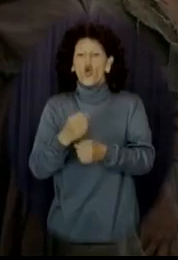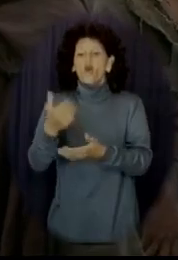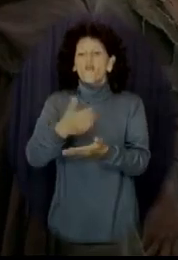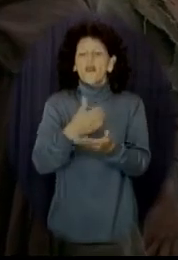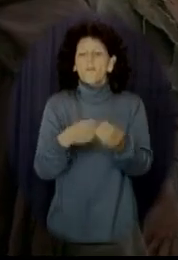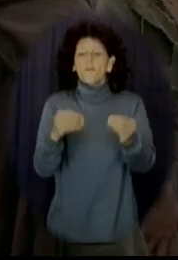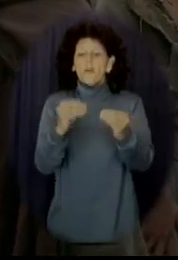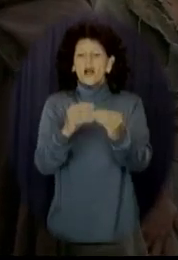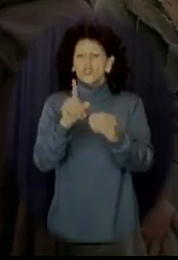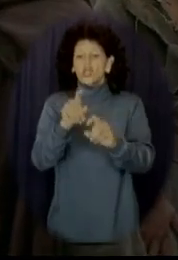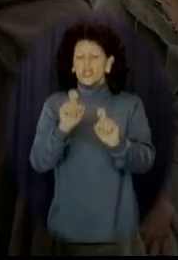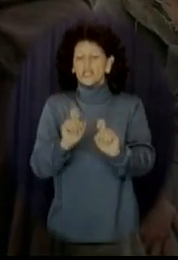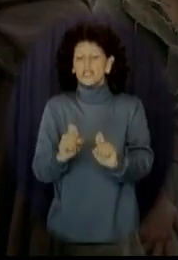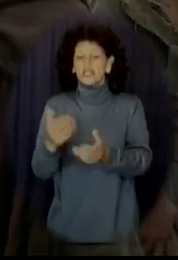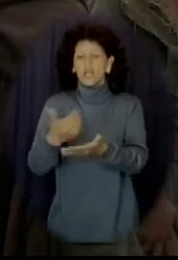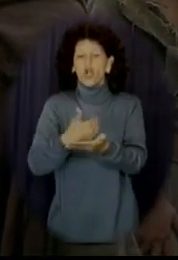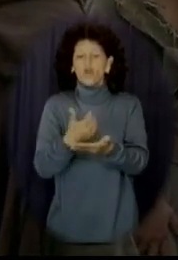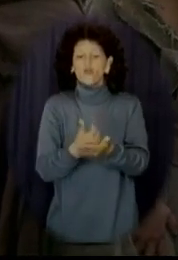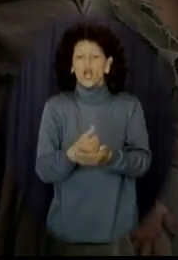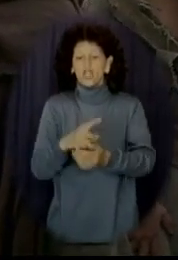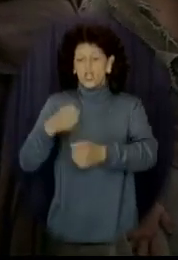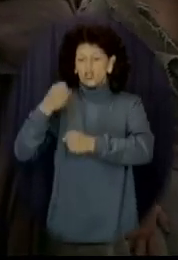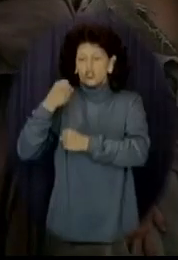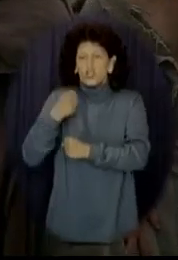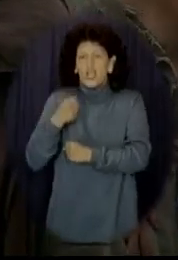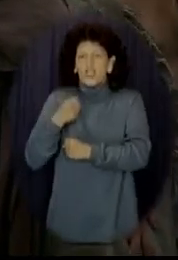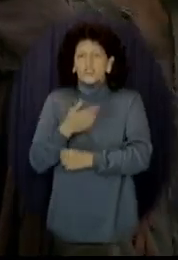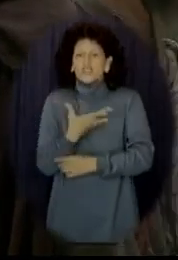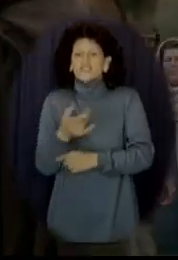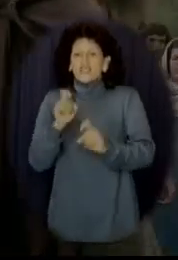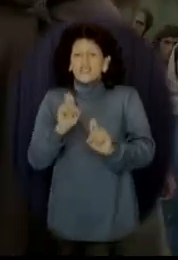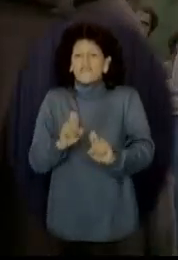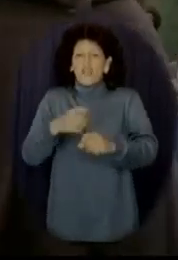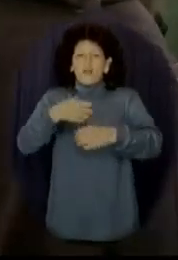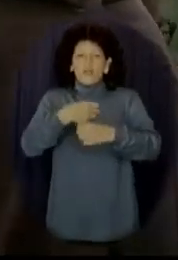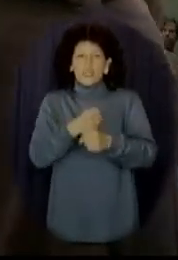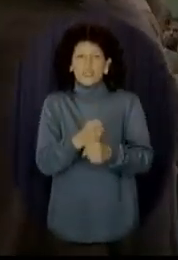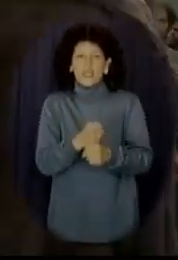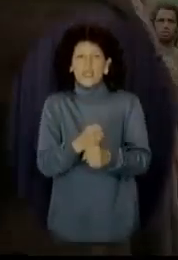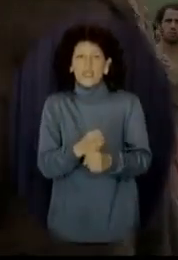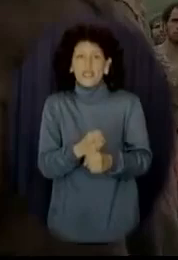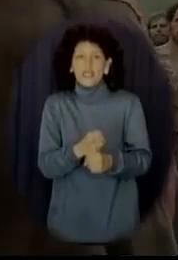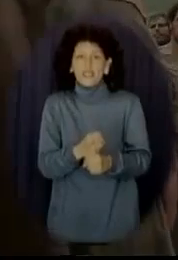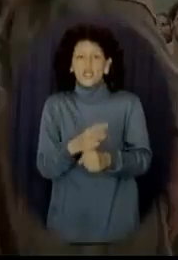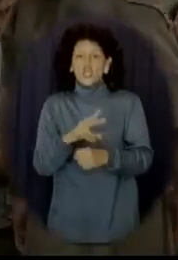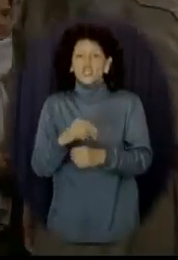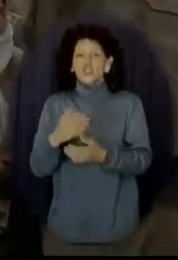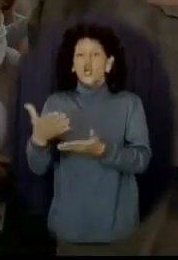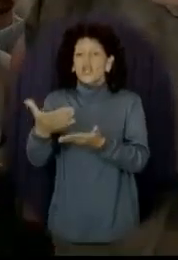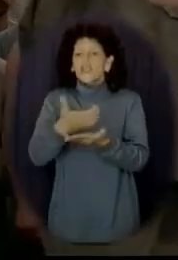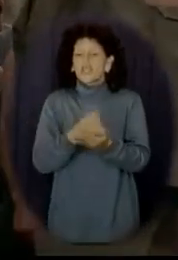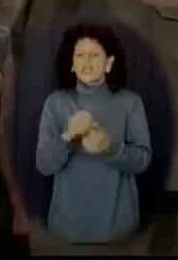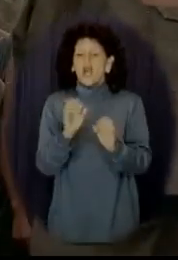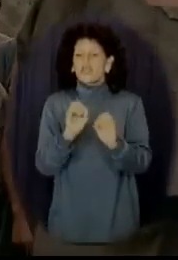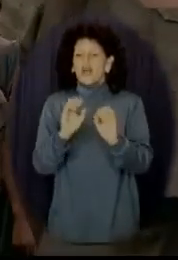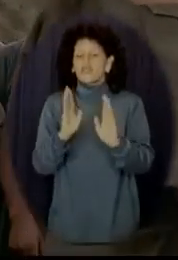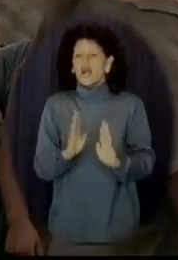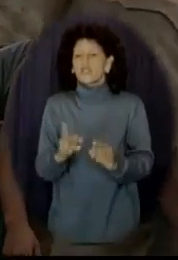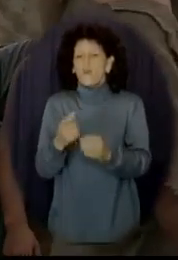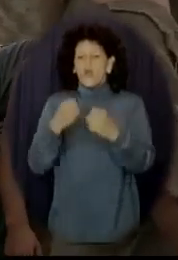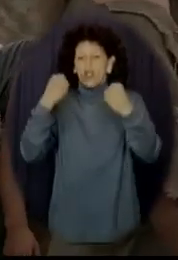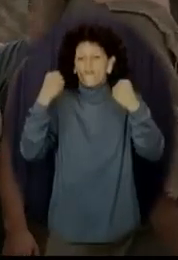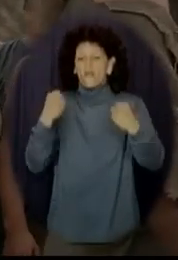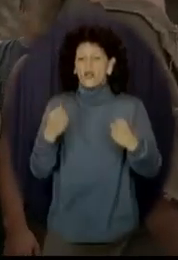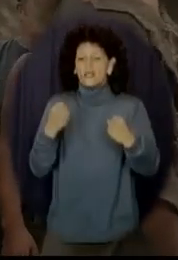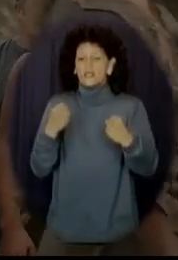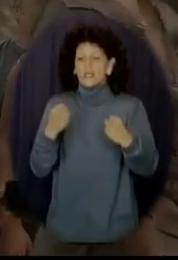No cobren más de lo establecido. ¿Y los soldados? ¿Qué debemos hacer? No le quiten nada a nadie